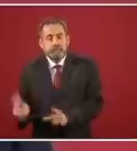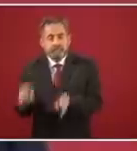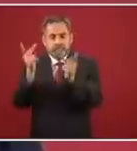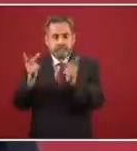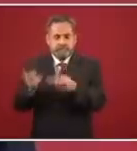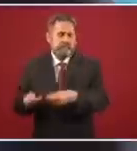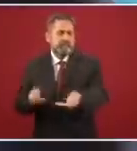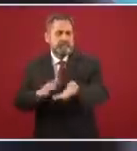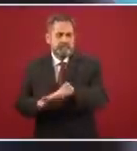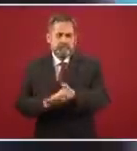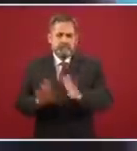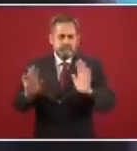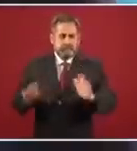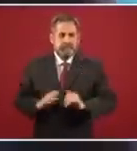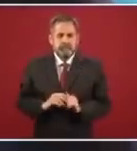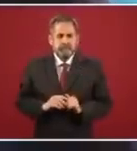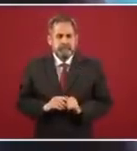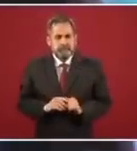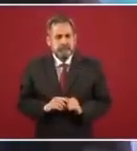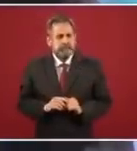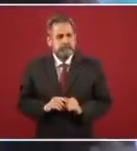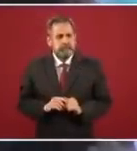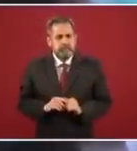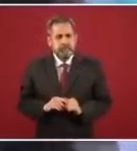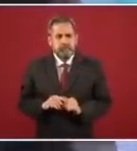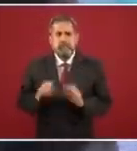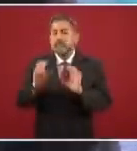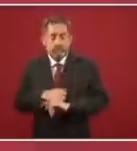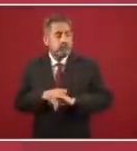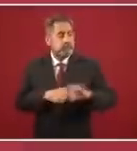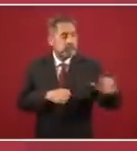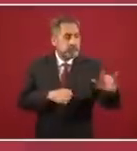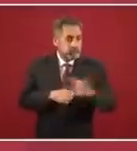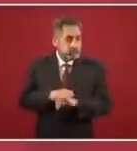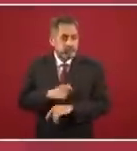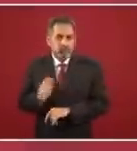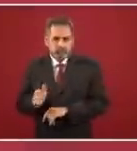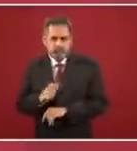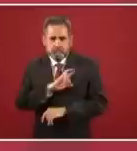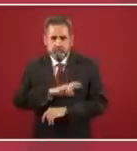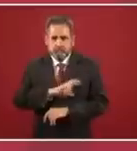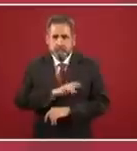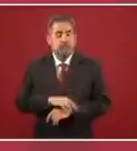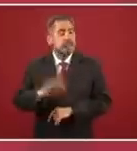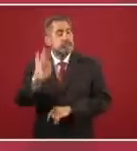tiempo se puede rentar. Si se vende,